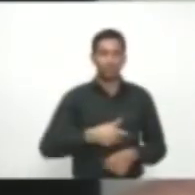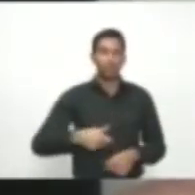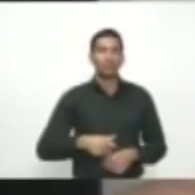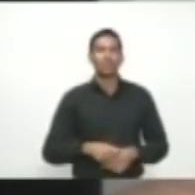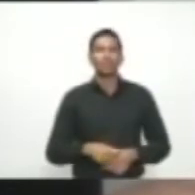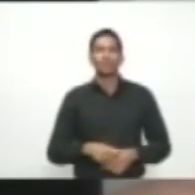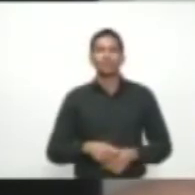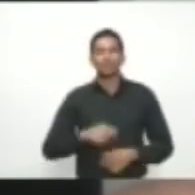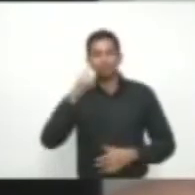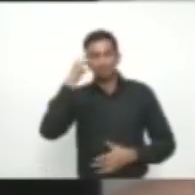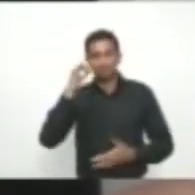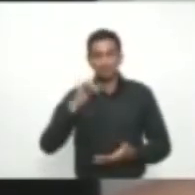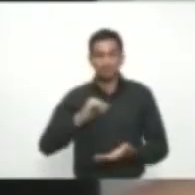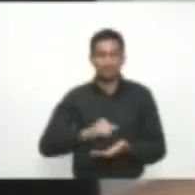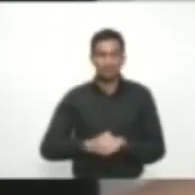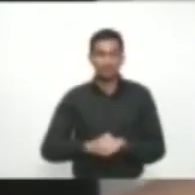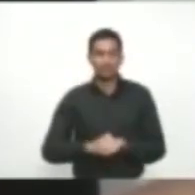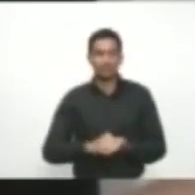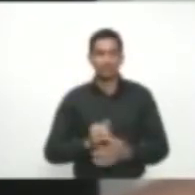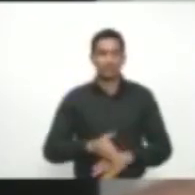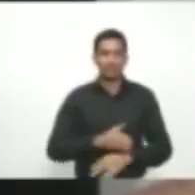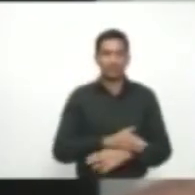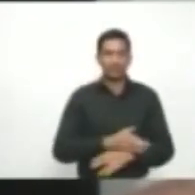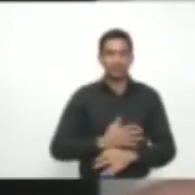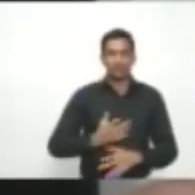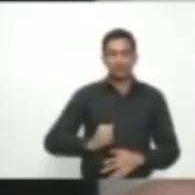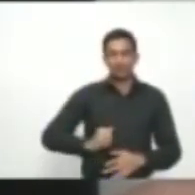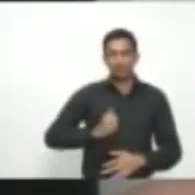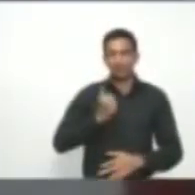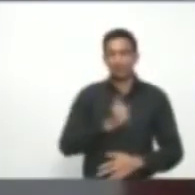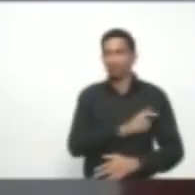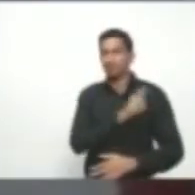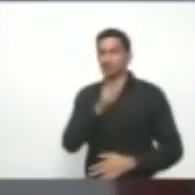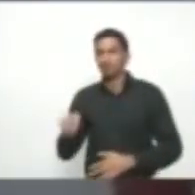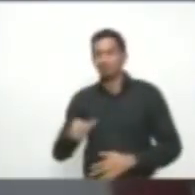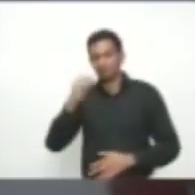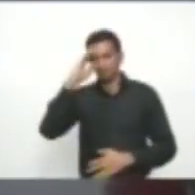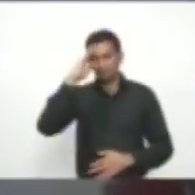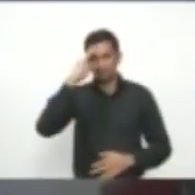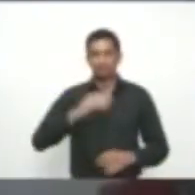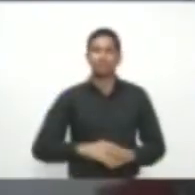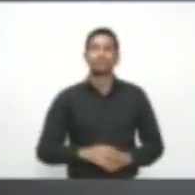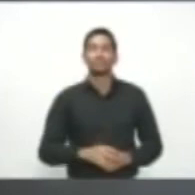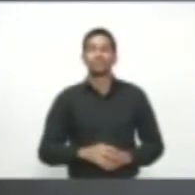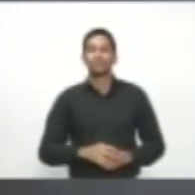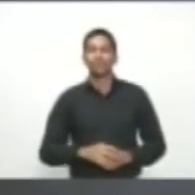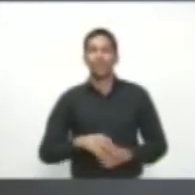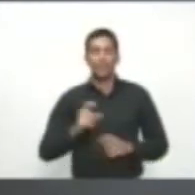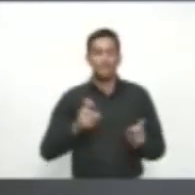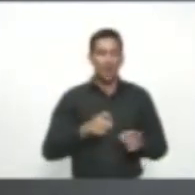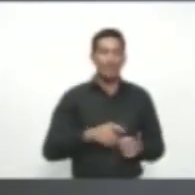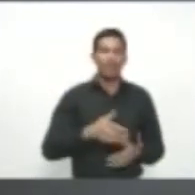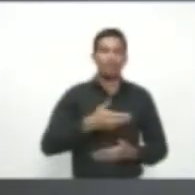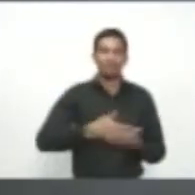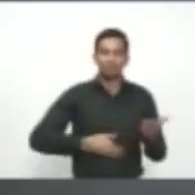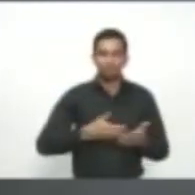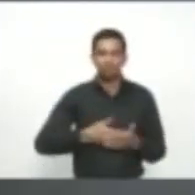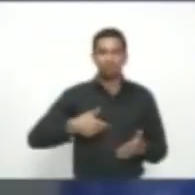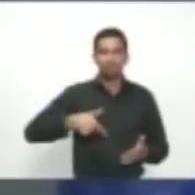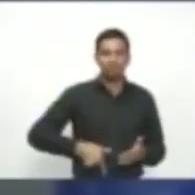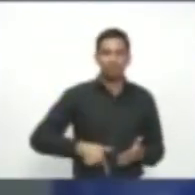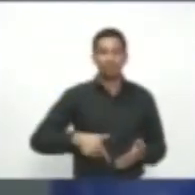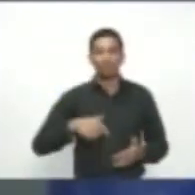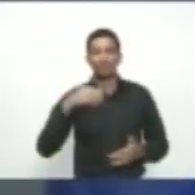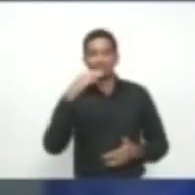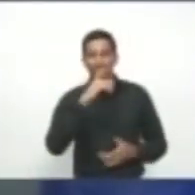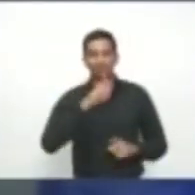que probablemente hubieran aprovechado esa ocasión para atentar contra el patrullero. Los detenidos fueron acusados por porte ilegal y fabricación de armas y